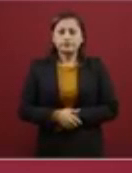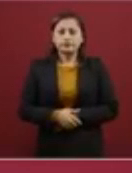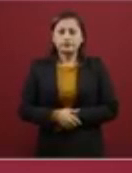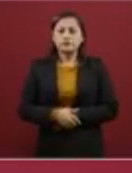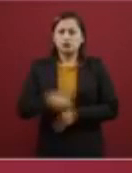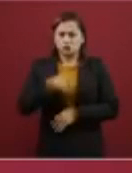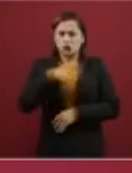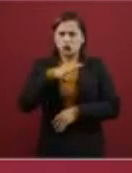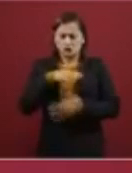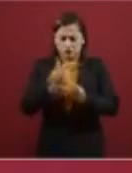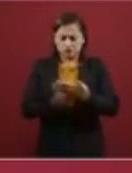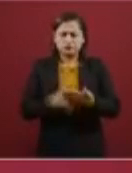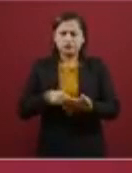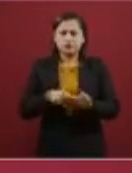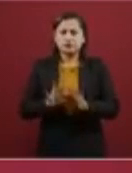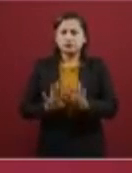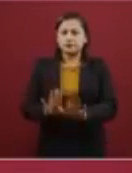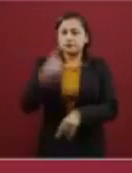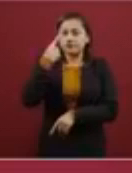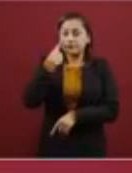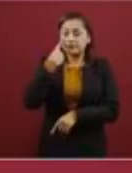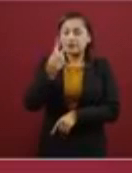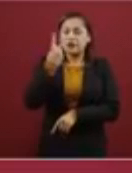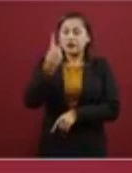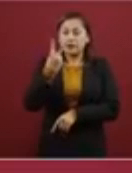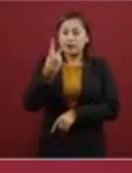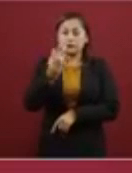yo traigo mis fuentes aquí. En dos sexenios,